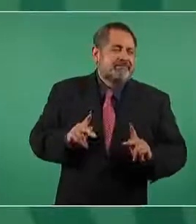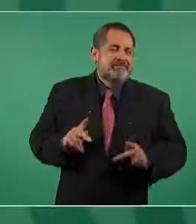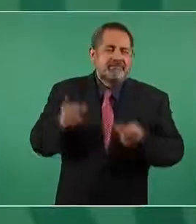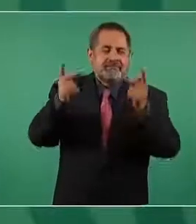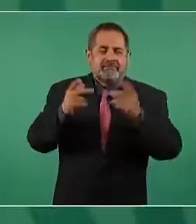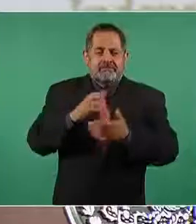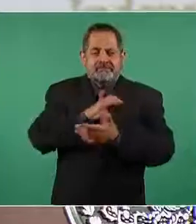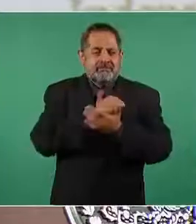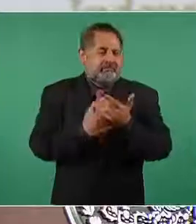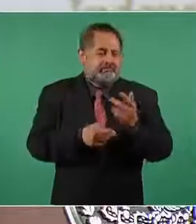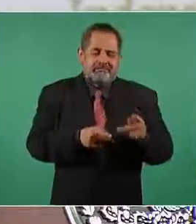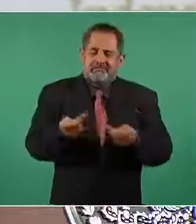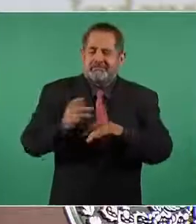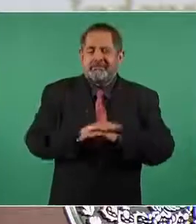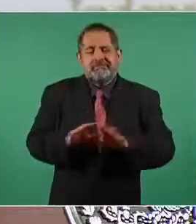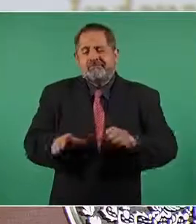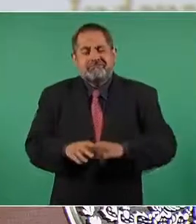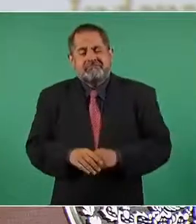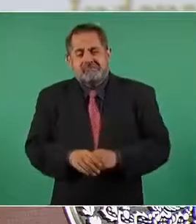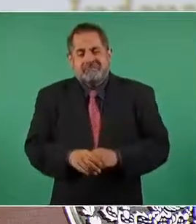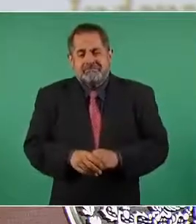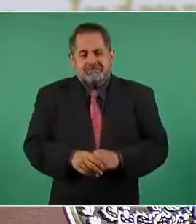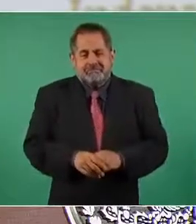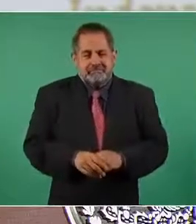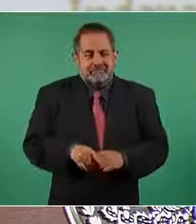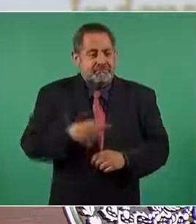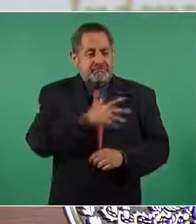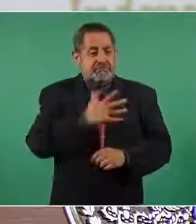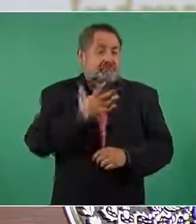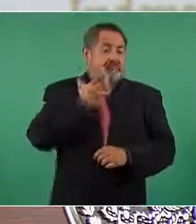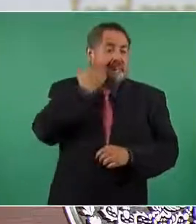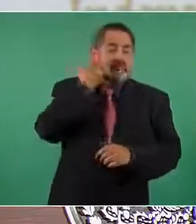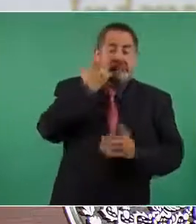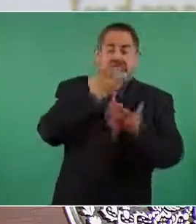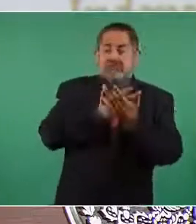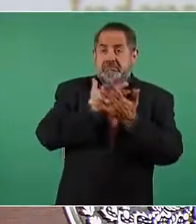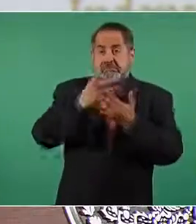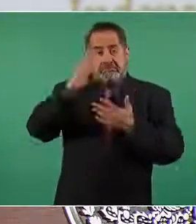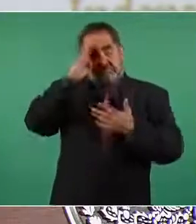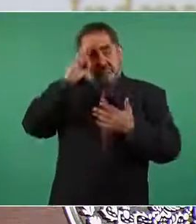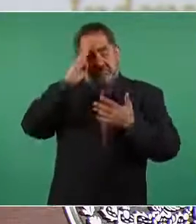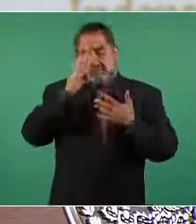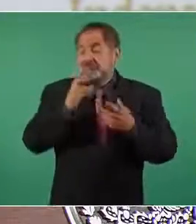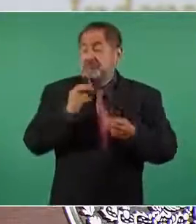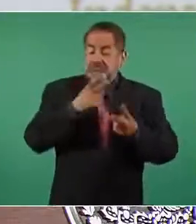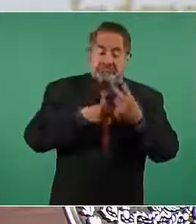los contratos. Pura especulación.